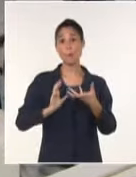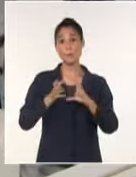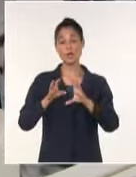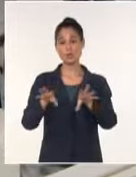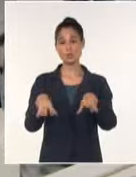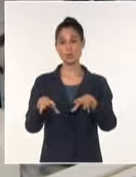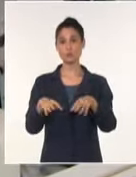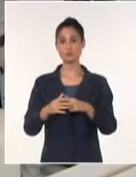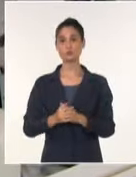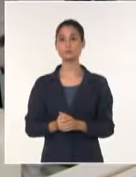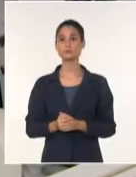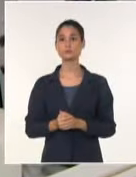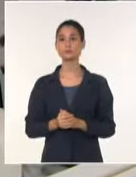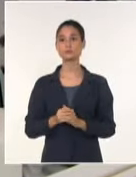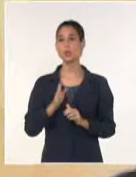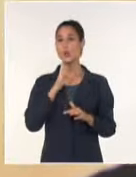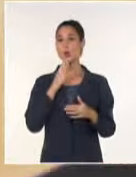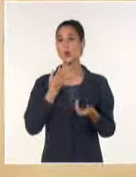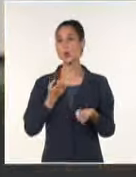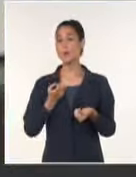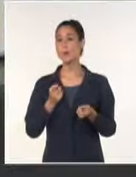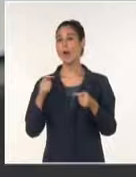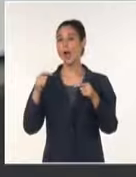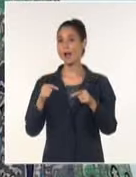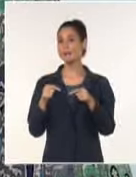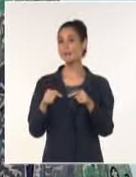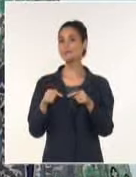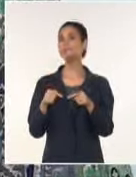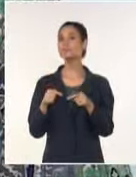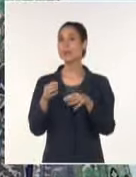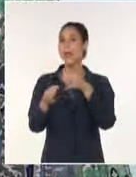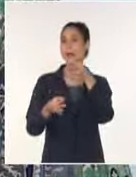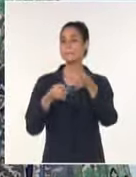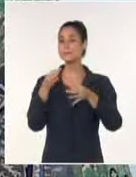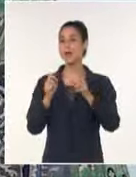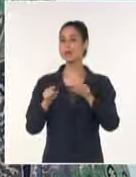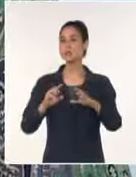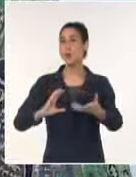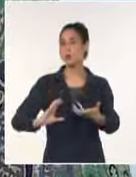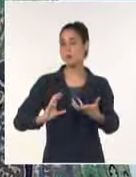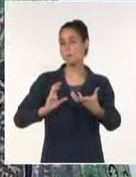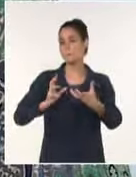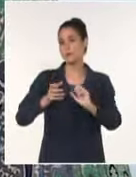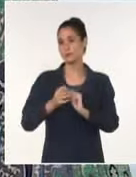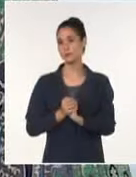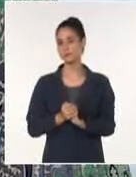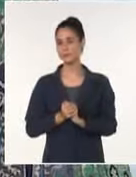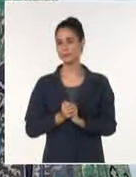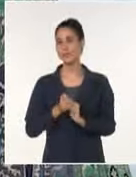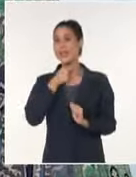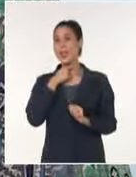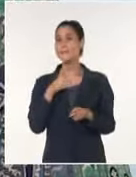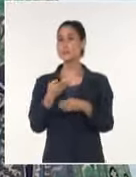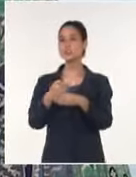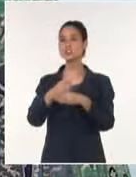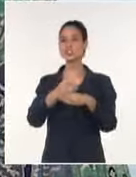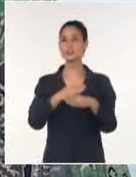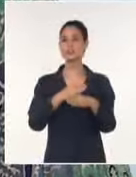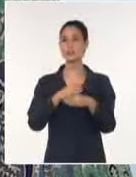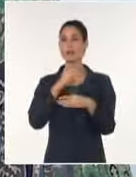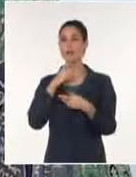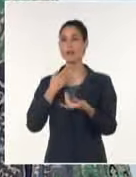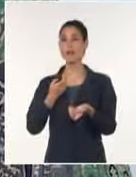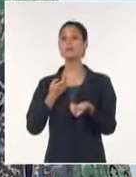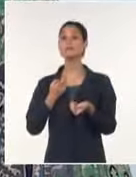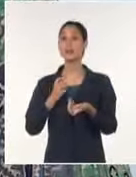lo que se ha descrito en la literatura, las complejidades mayores tienen que ver con los síndromes